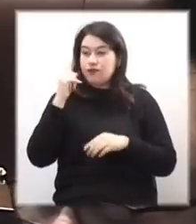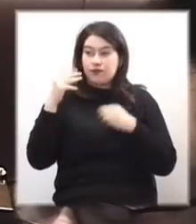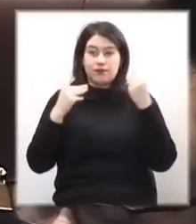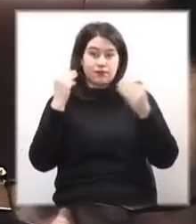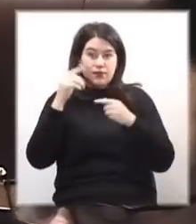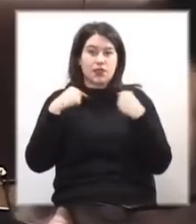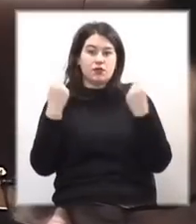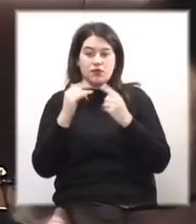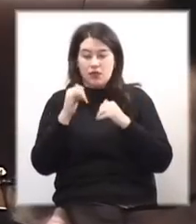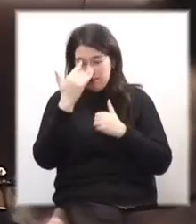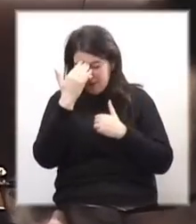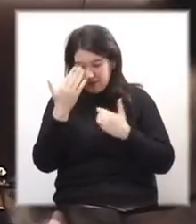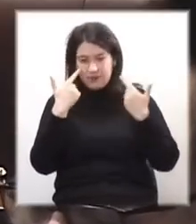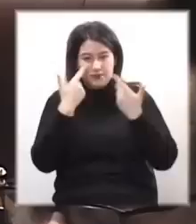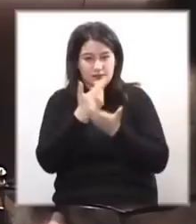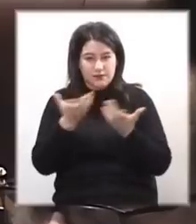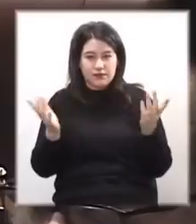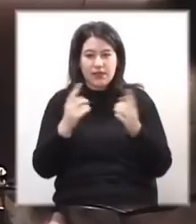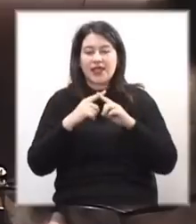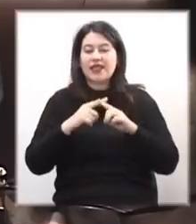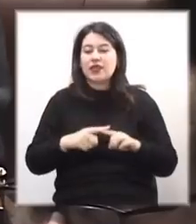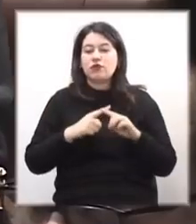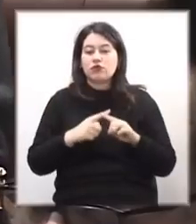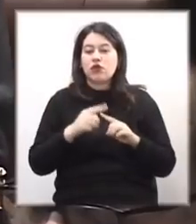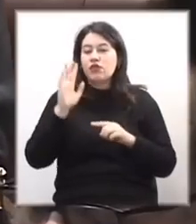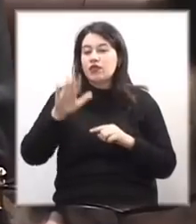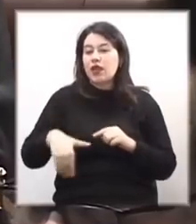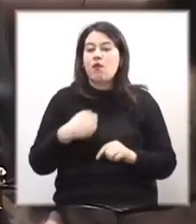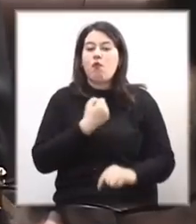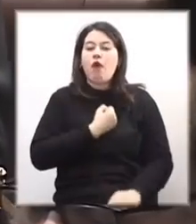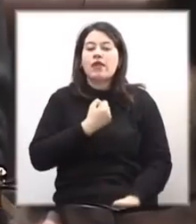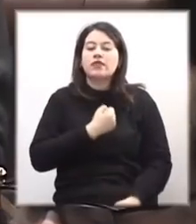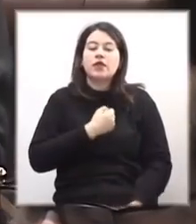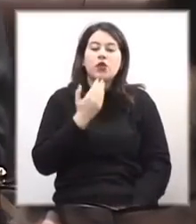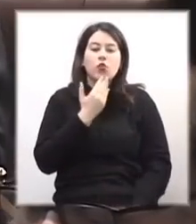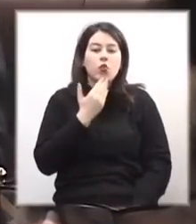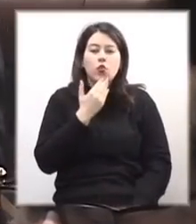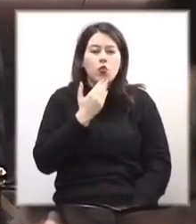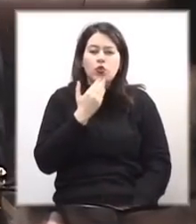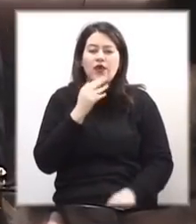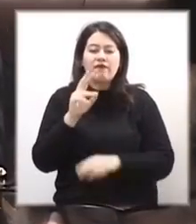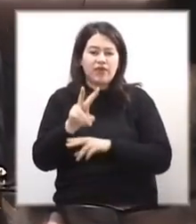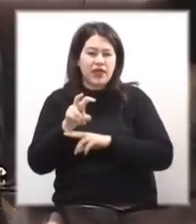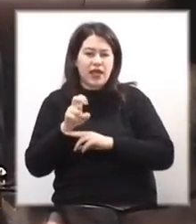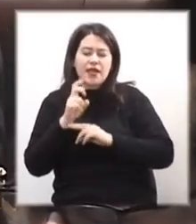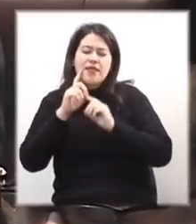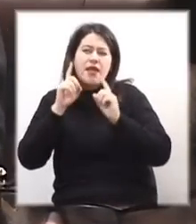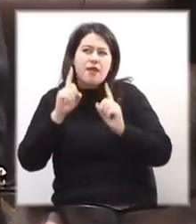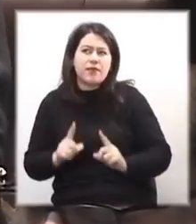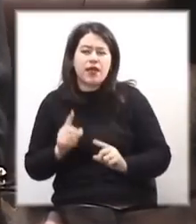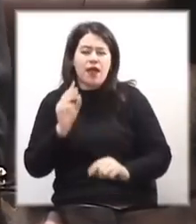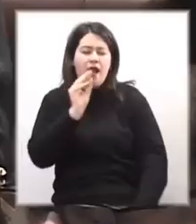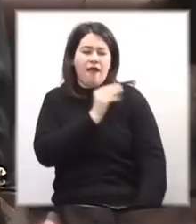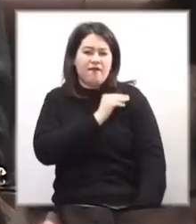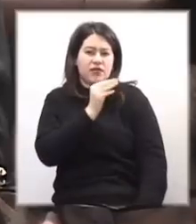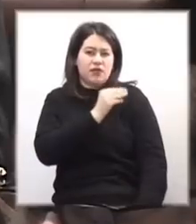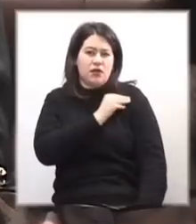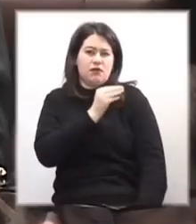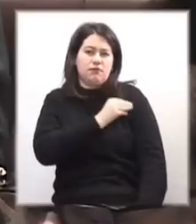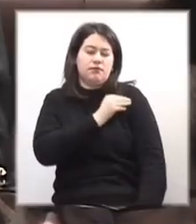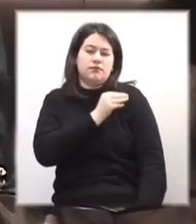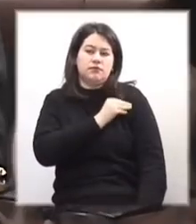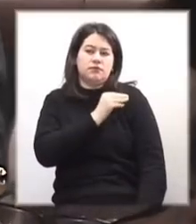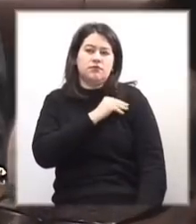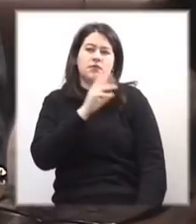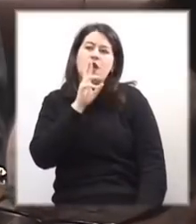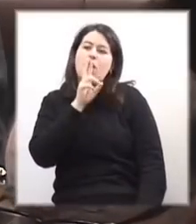pública, evidentemente, con la discusión relacionada a las muertes dudosas, que Fiscalía también notificó a través de